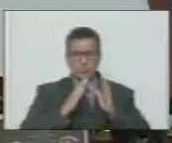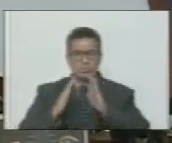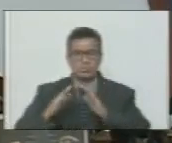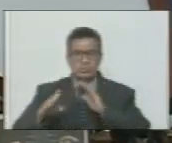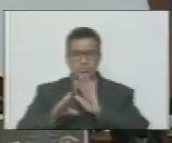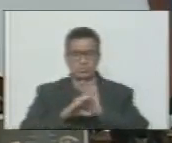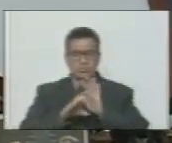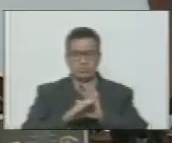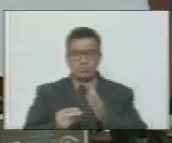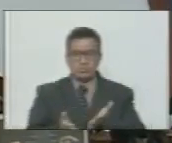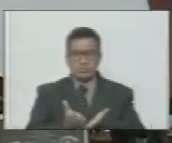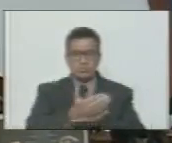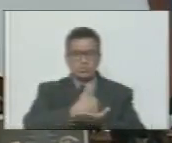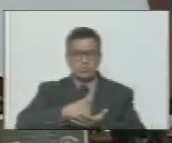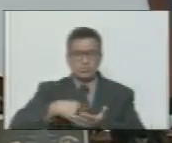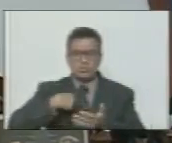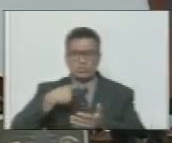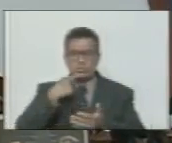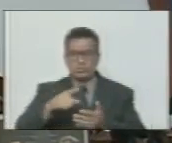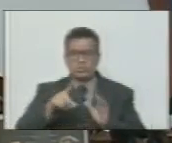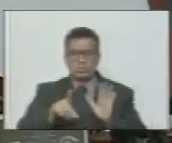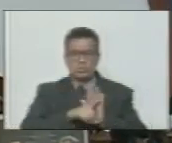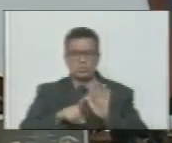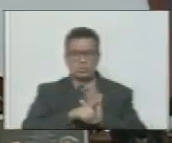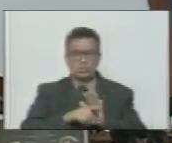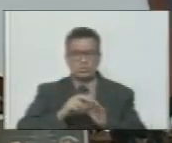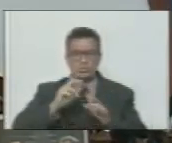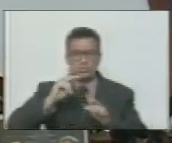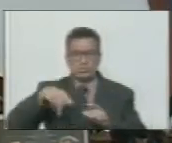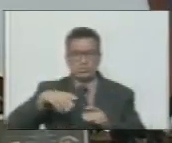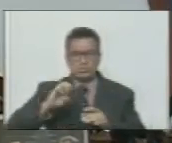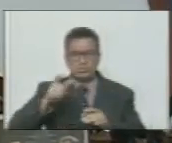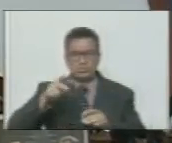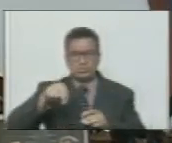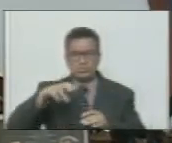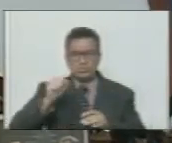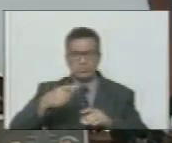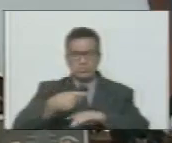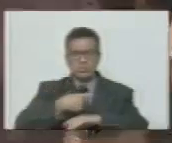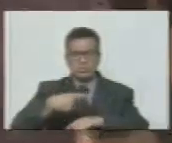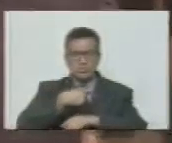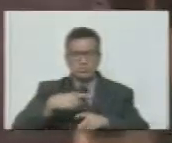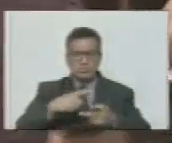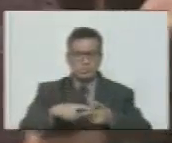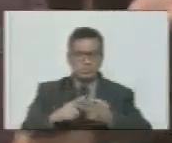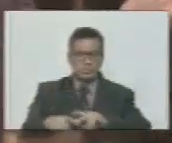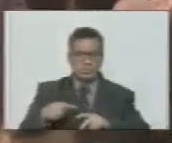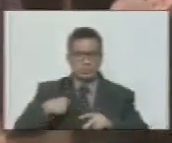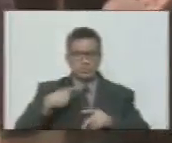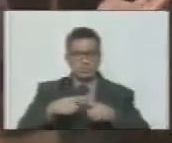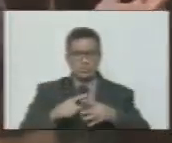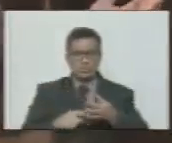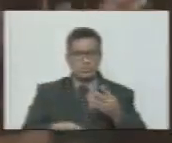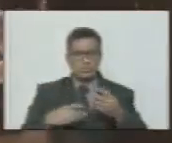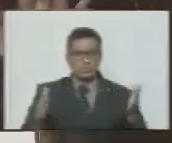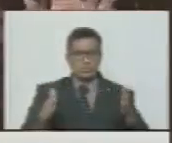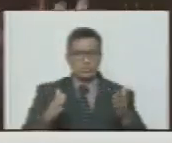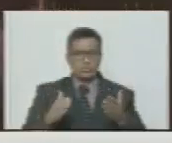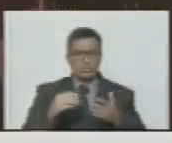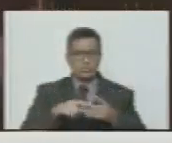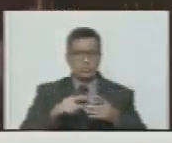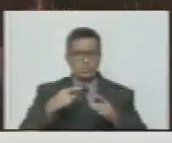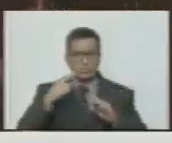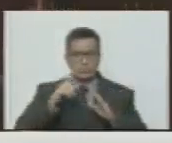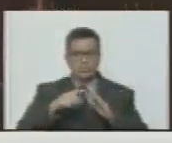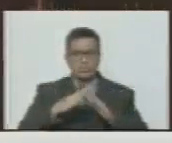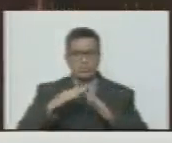el ordenamiento penal recoge todo lo que hemos hablado. Delitos de carácter penal. Ya está. Si le buscamos accesorio, vamos a encontrar apartamentos